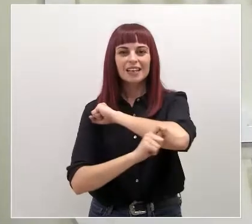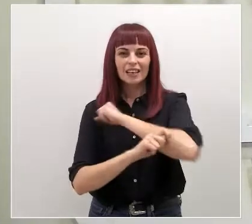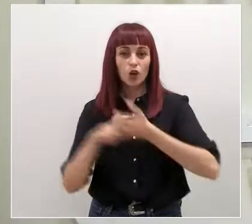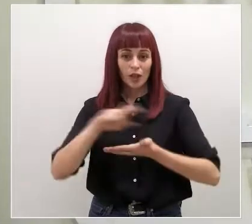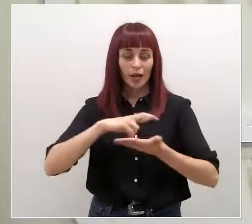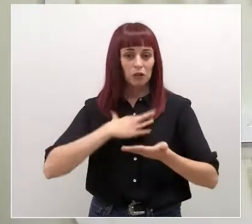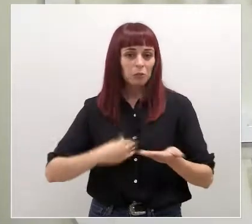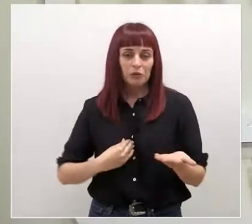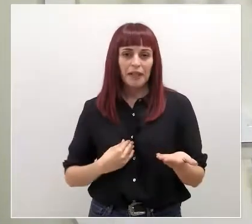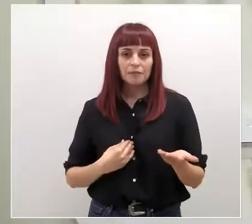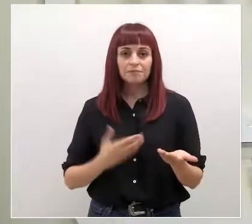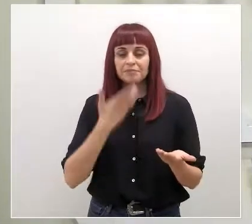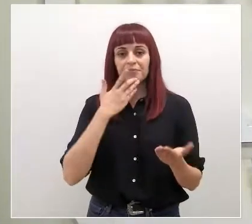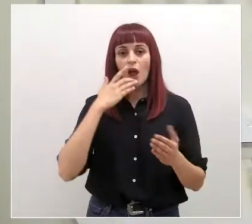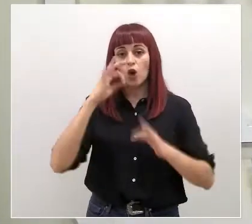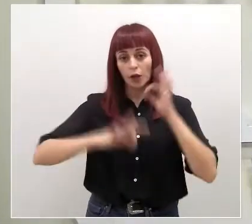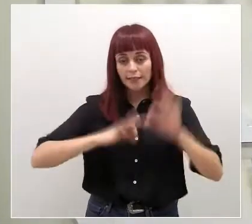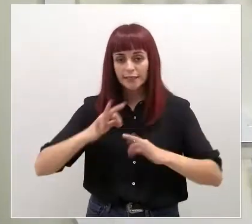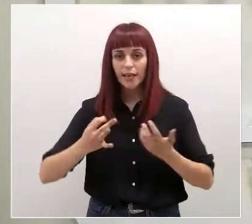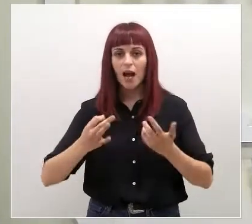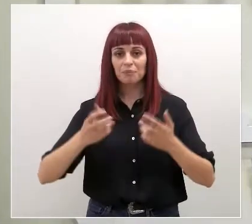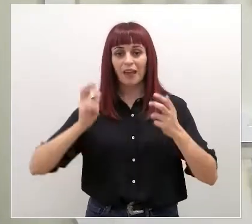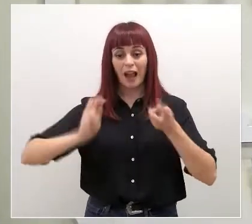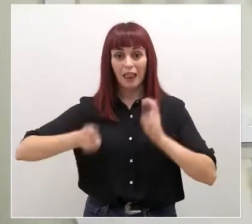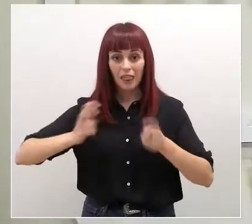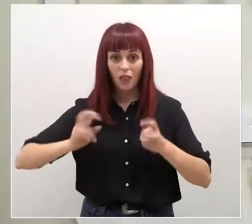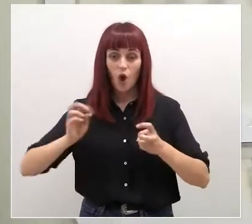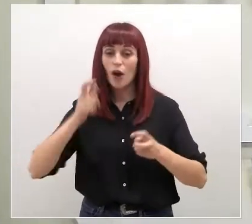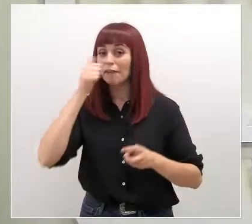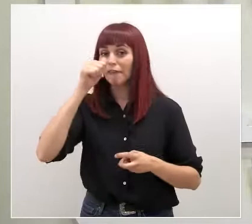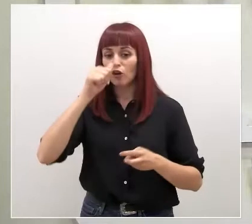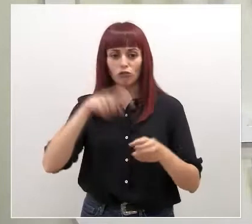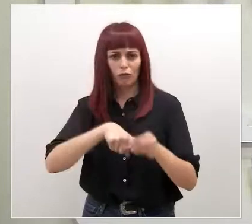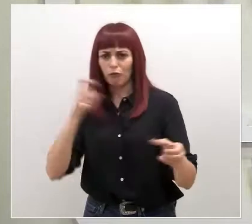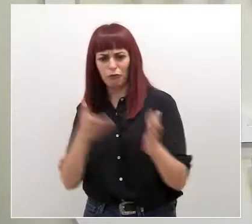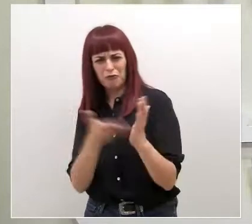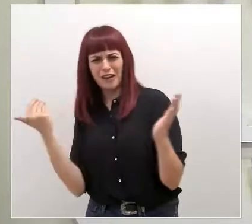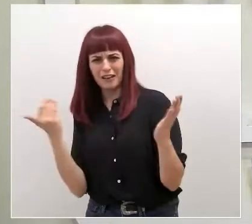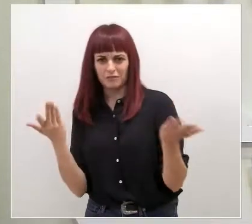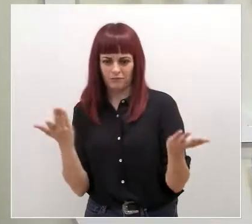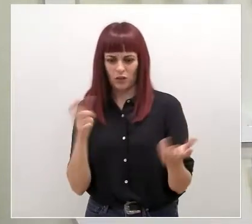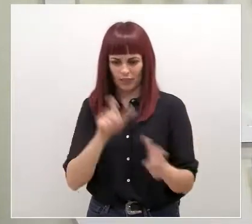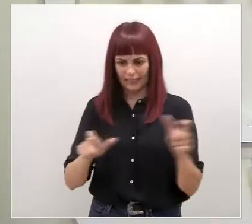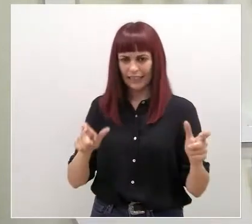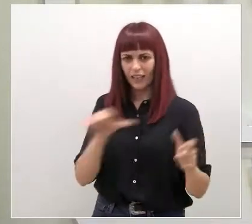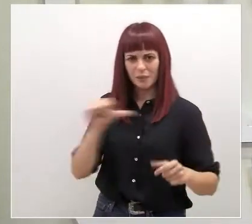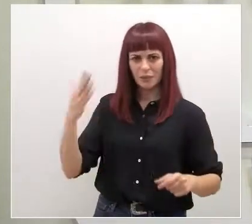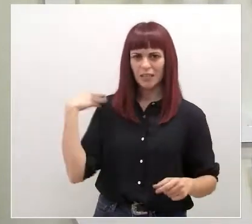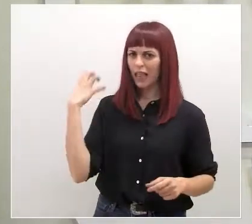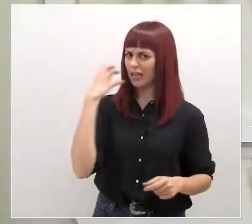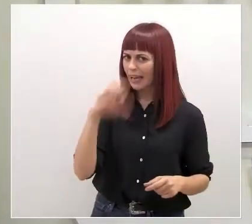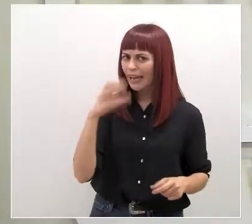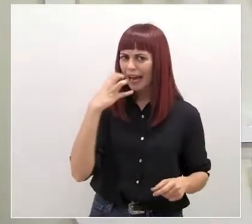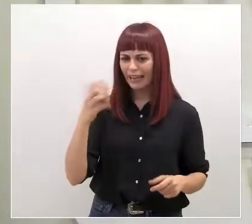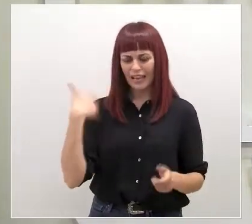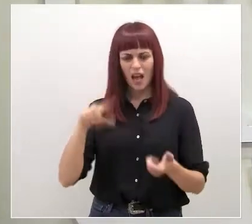región, como puede ser la logística, el calzado o el vino. Y claro, tras las quejas, la semana pasada ya aprobaron